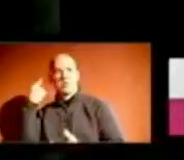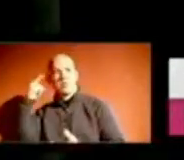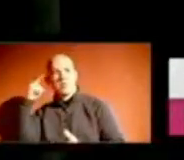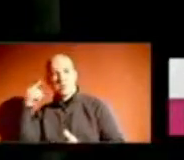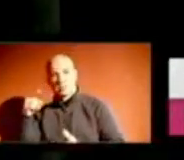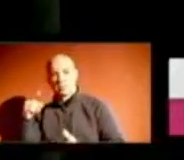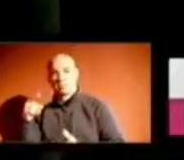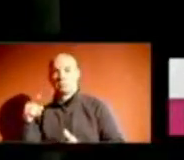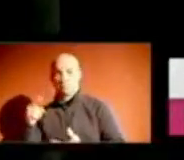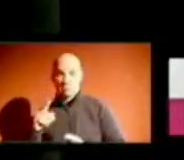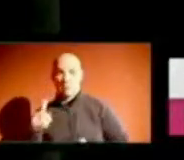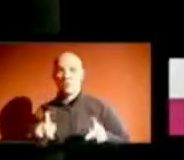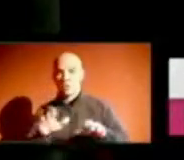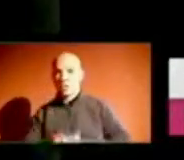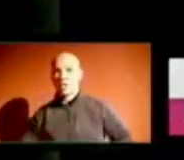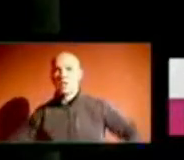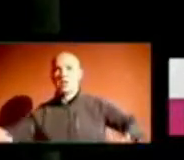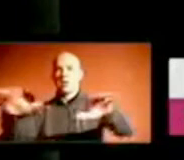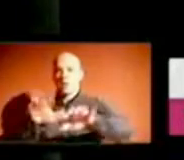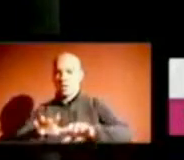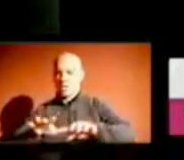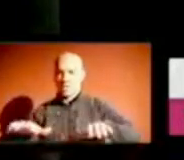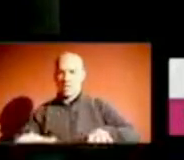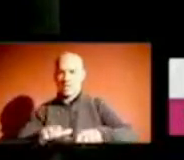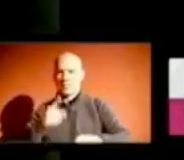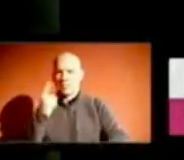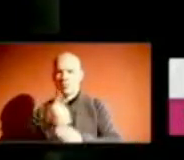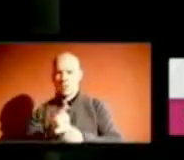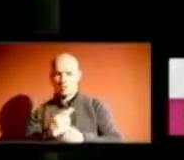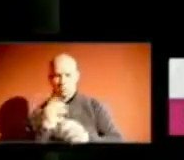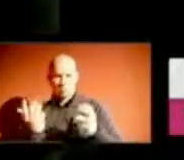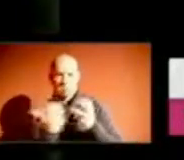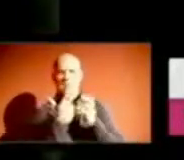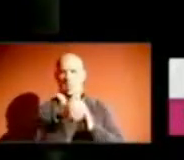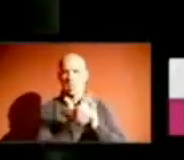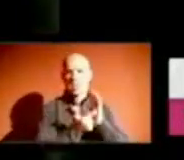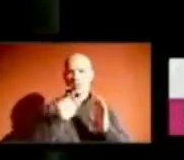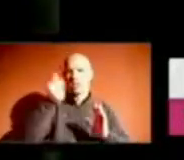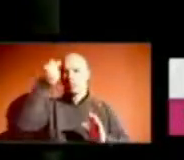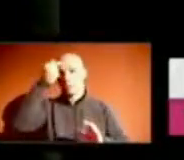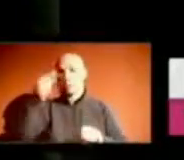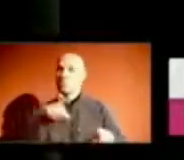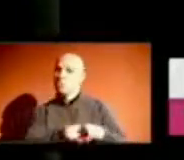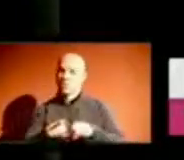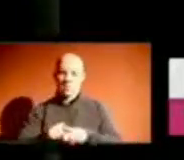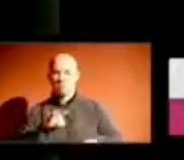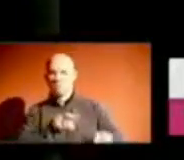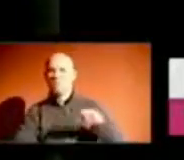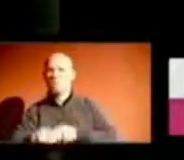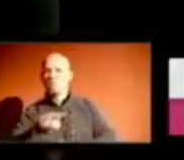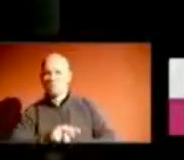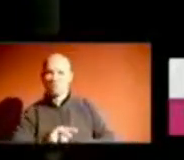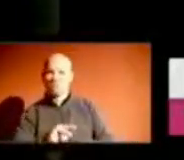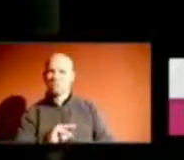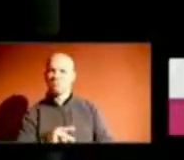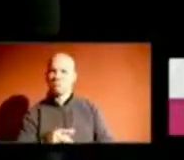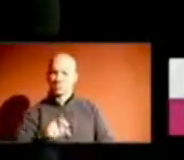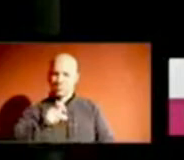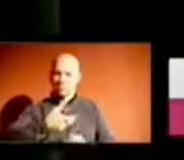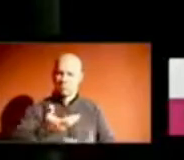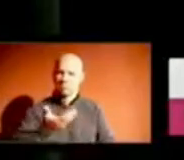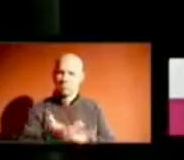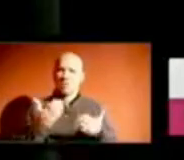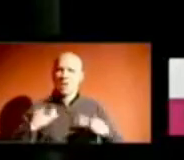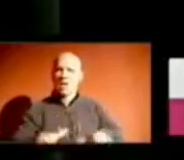cumplimiento del deber del ciudadano para con el gobierno, sino para la fiscalización de los diferentes programas y evitar la